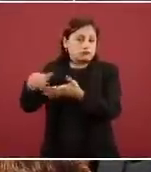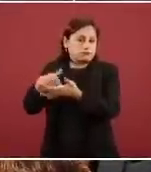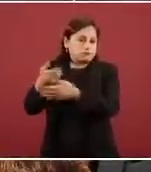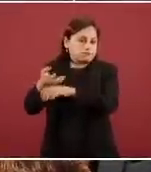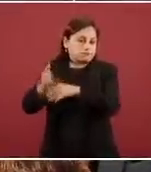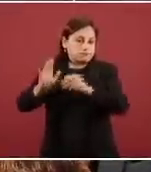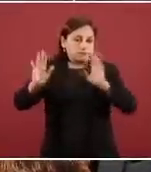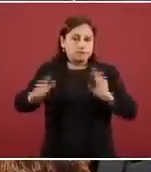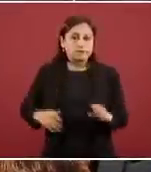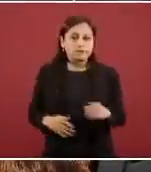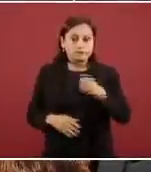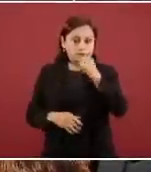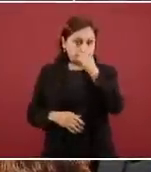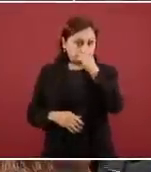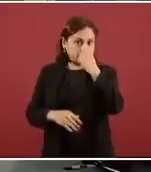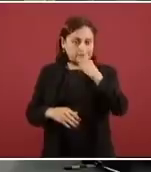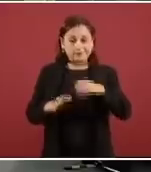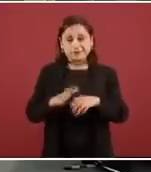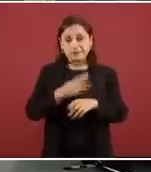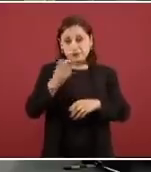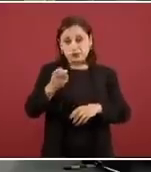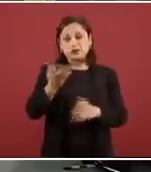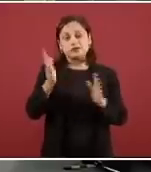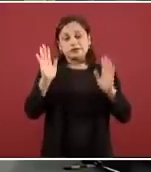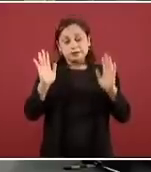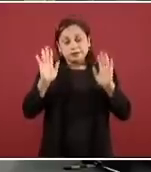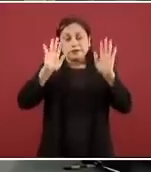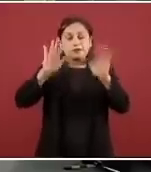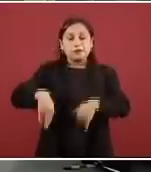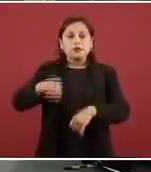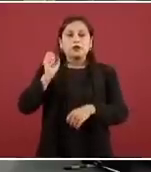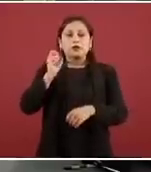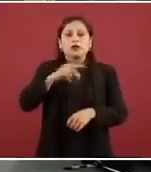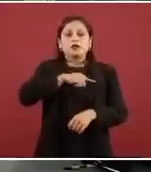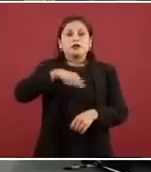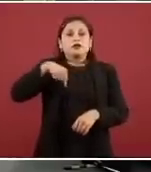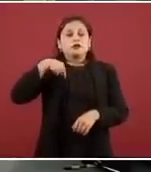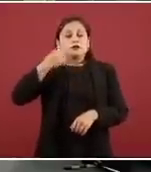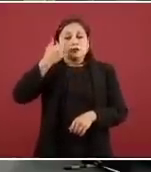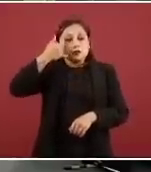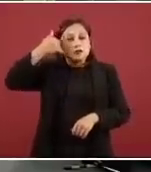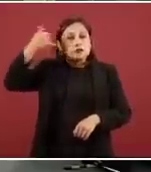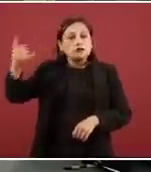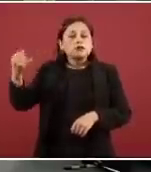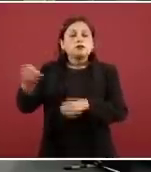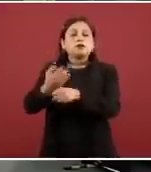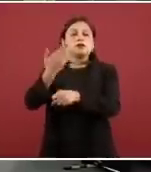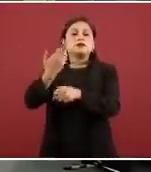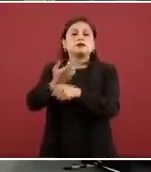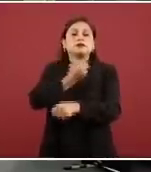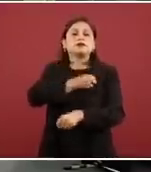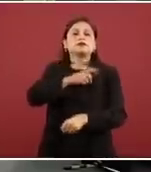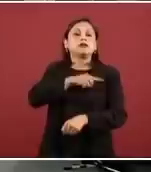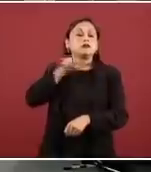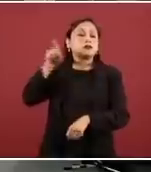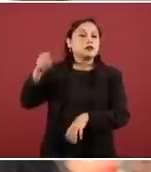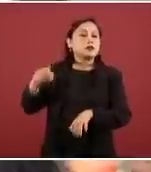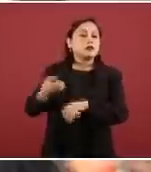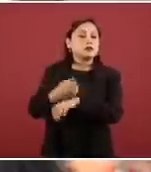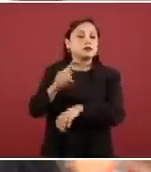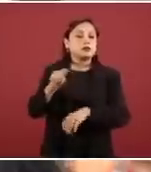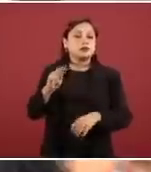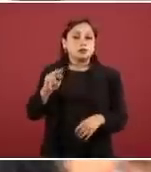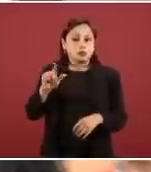que tuvimos que hablar a la Secretaría de Salud de Tuxtla Gutiérrez para avisarles